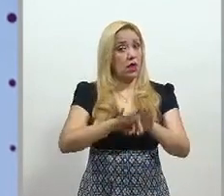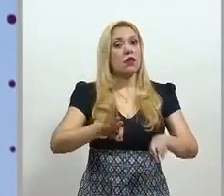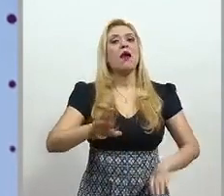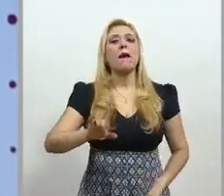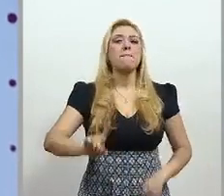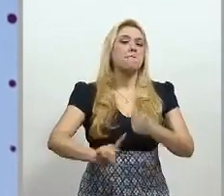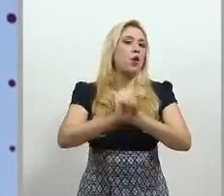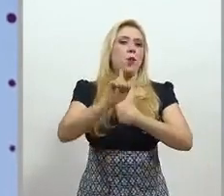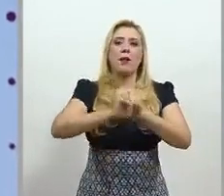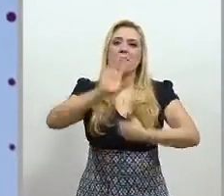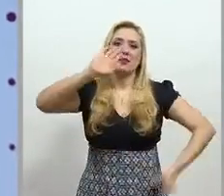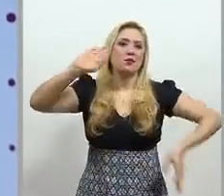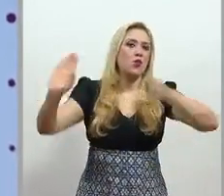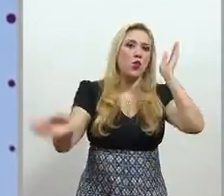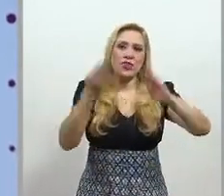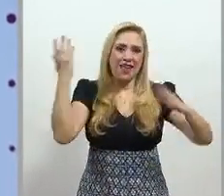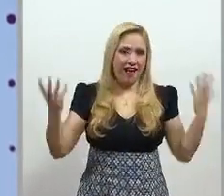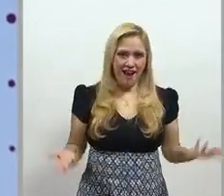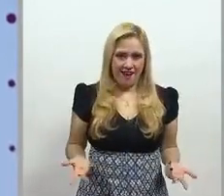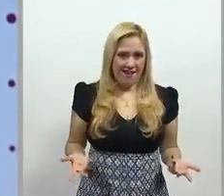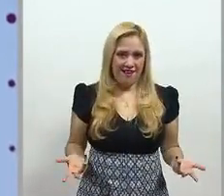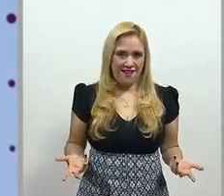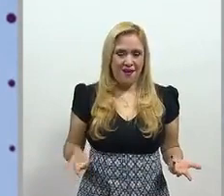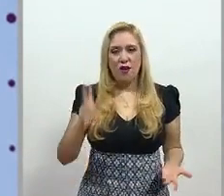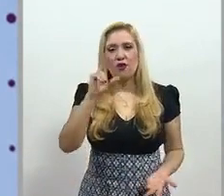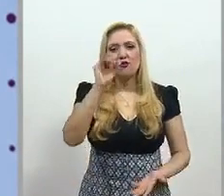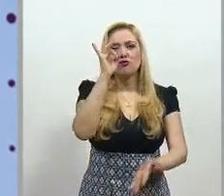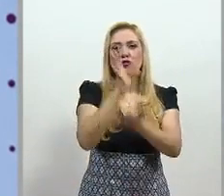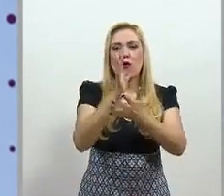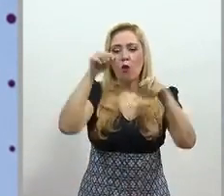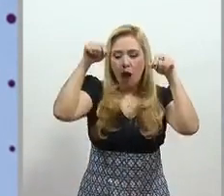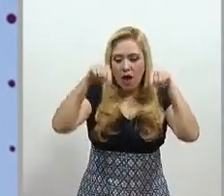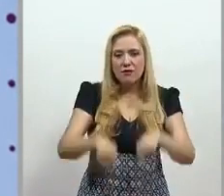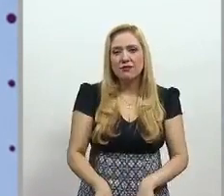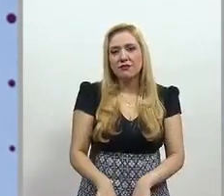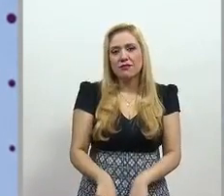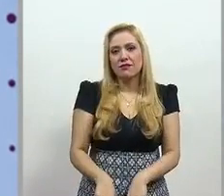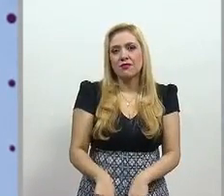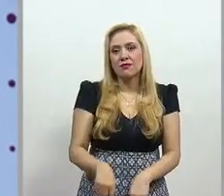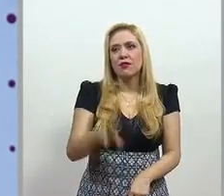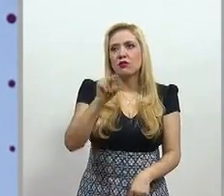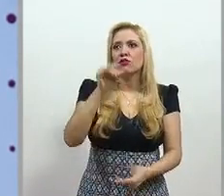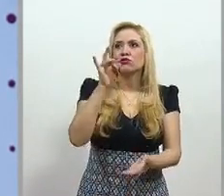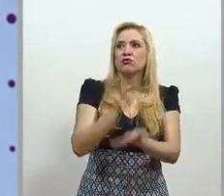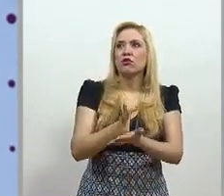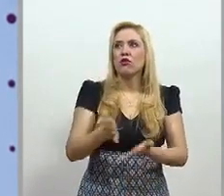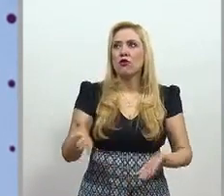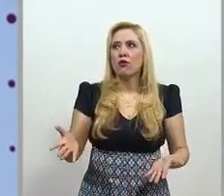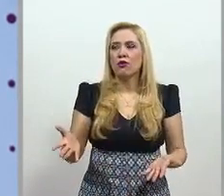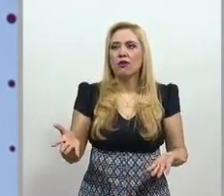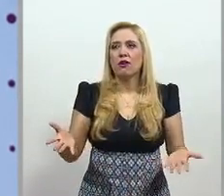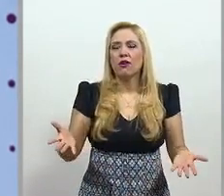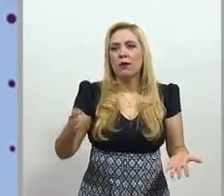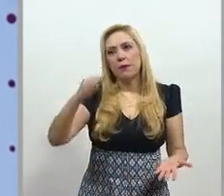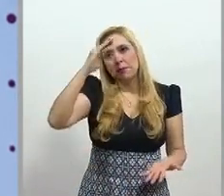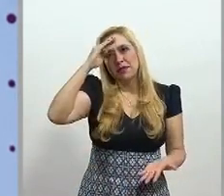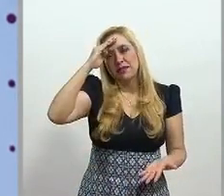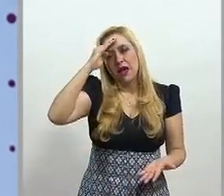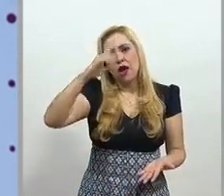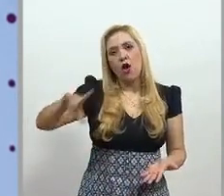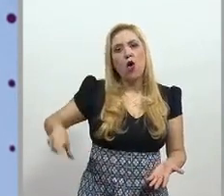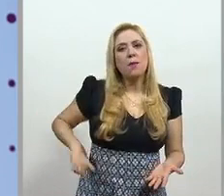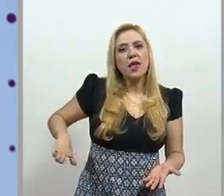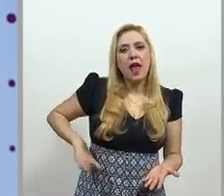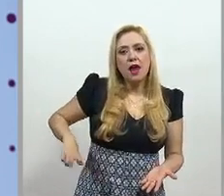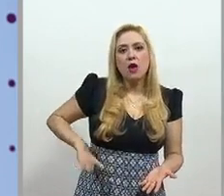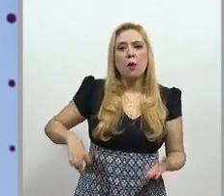es global, es transnacional. No es un problema típico de derecho constitucional que tiene que ver con la relación interna del gobierno